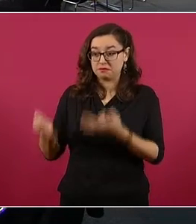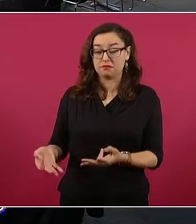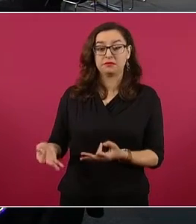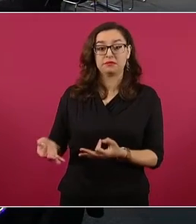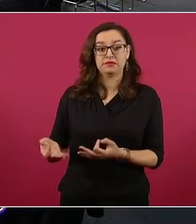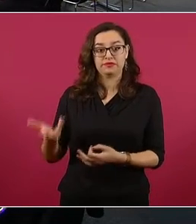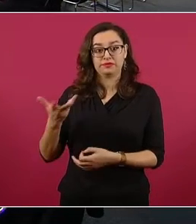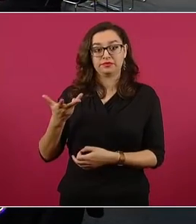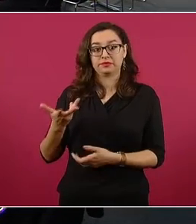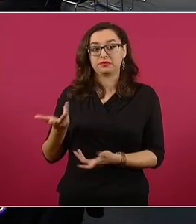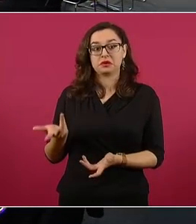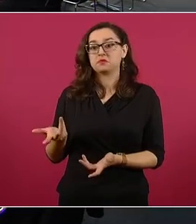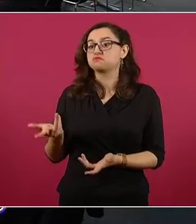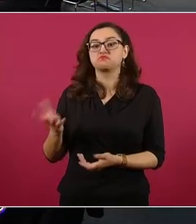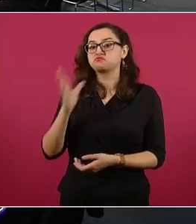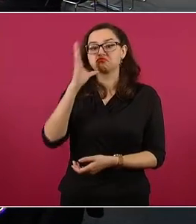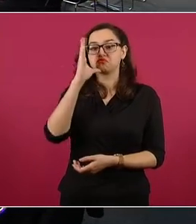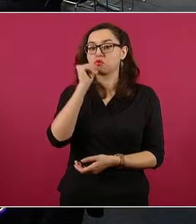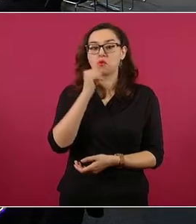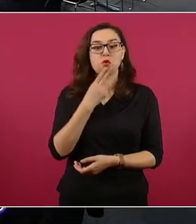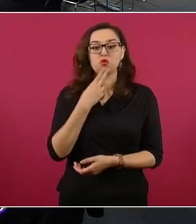Nayarit, subutilizadas.